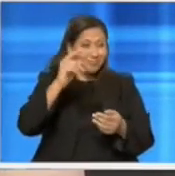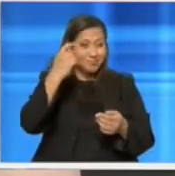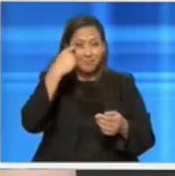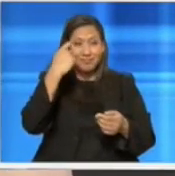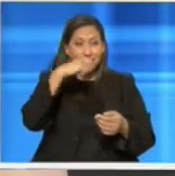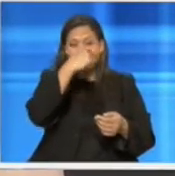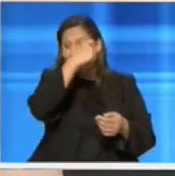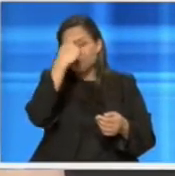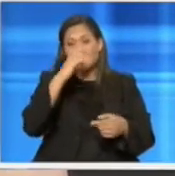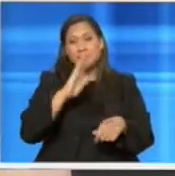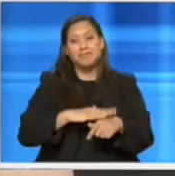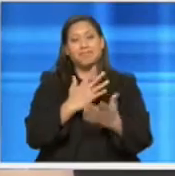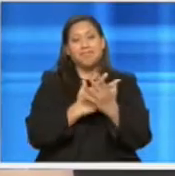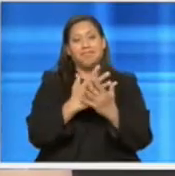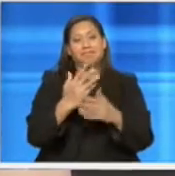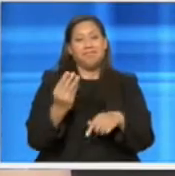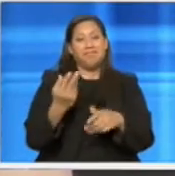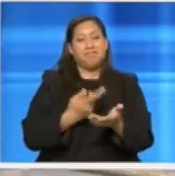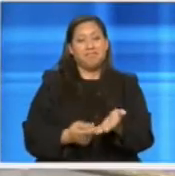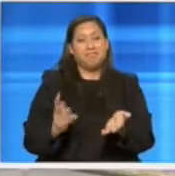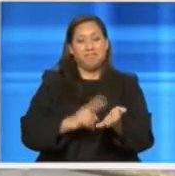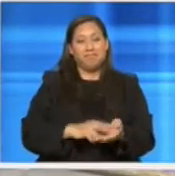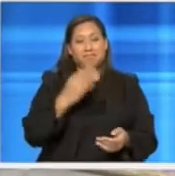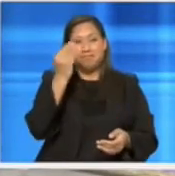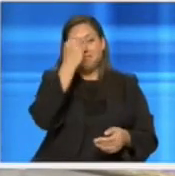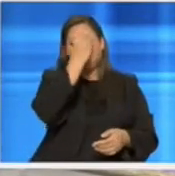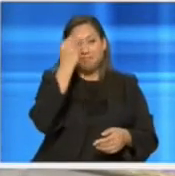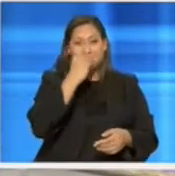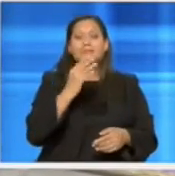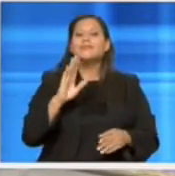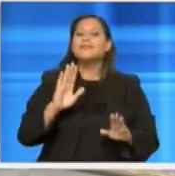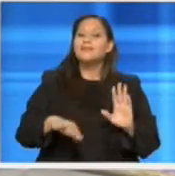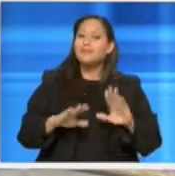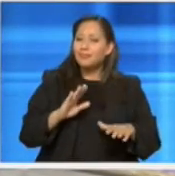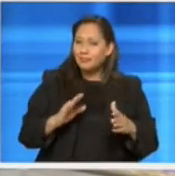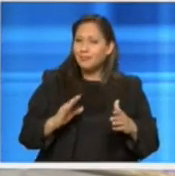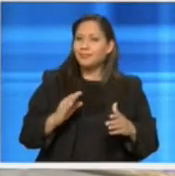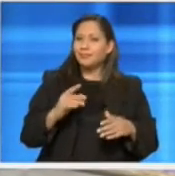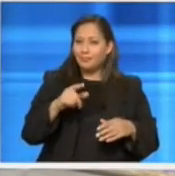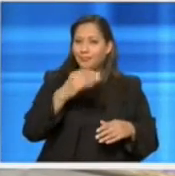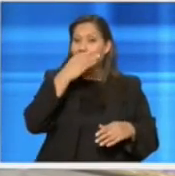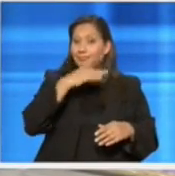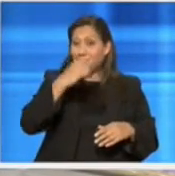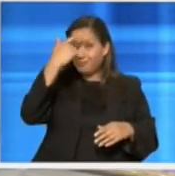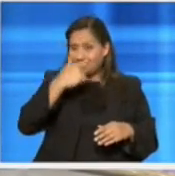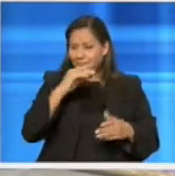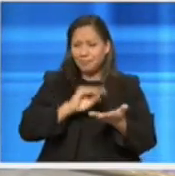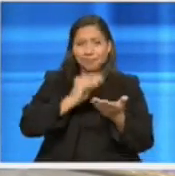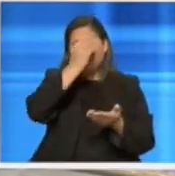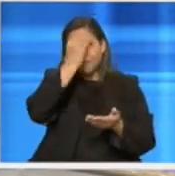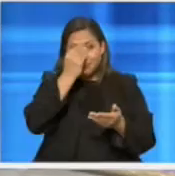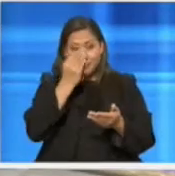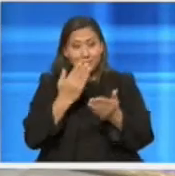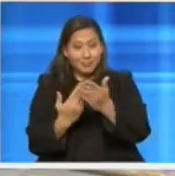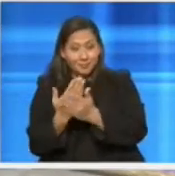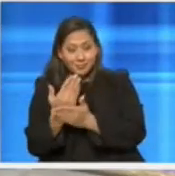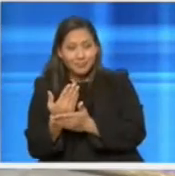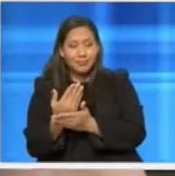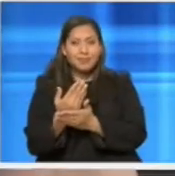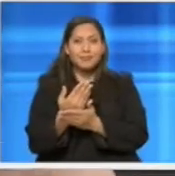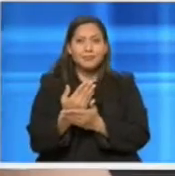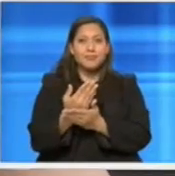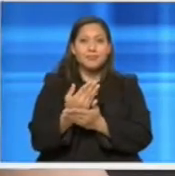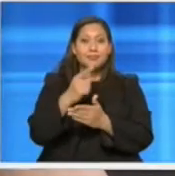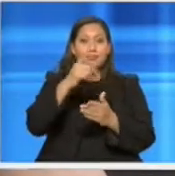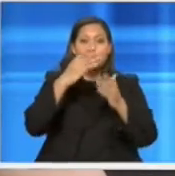algo más intenso, algo más pesadito, y a veces tienes la fiesta en la noche, te maquillaste en la mañana, no te retiras